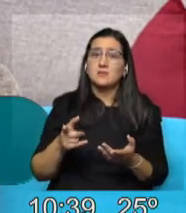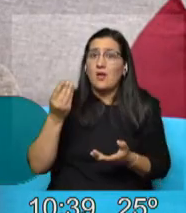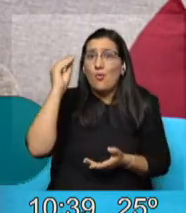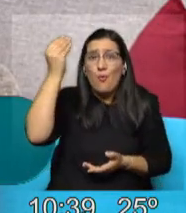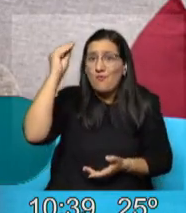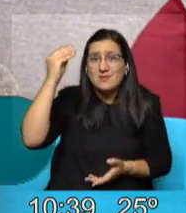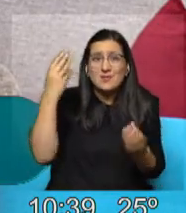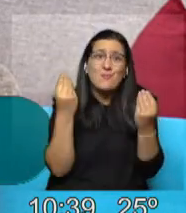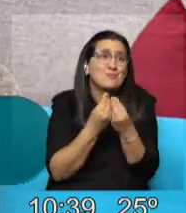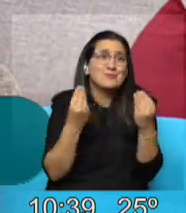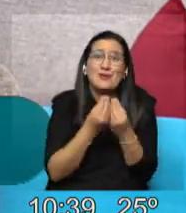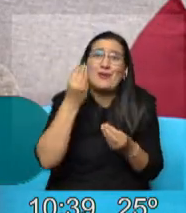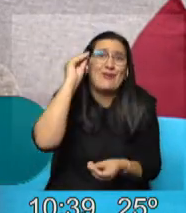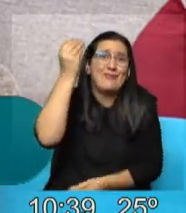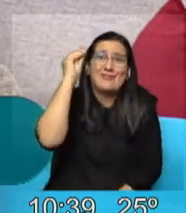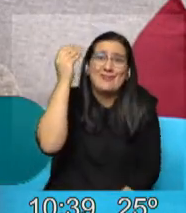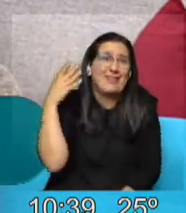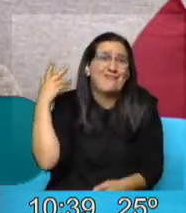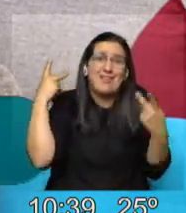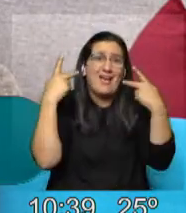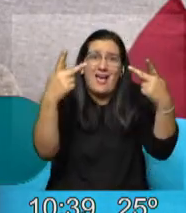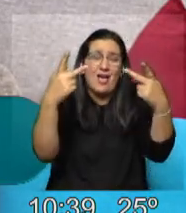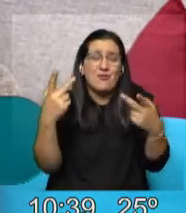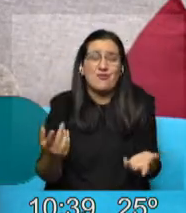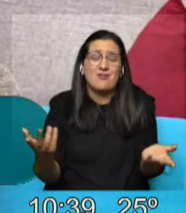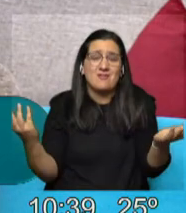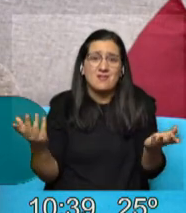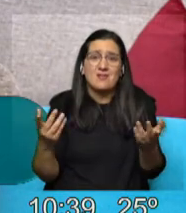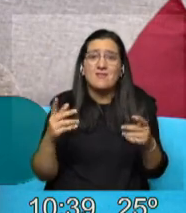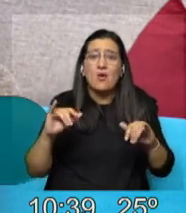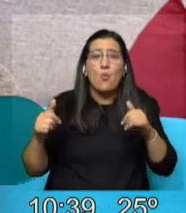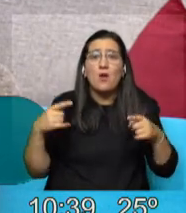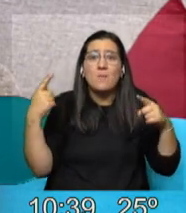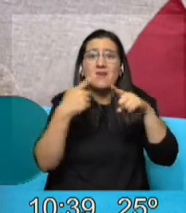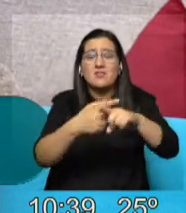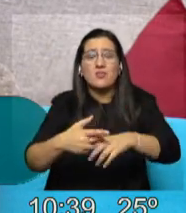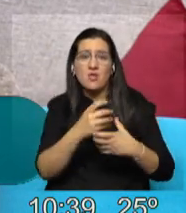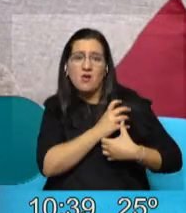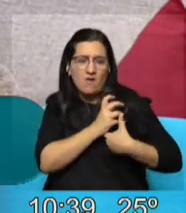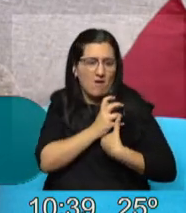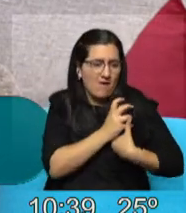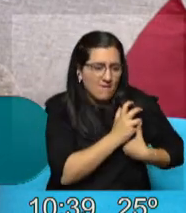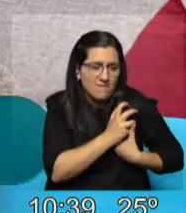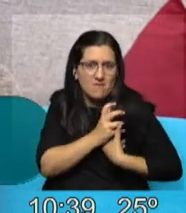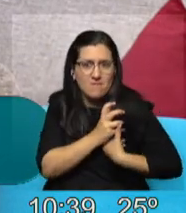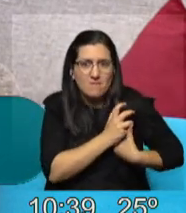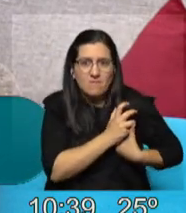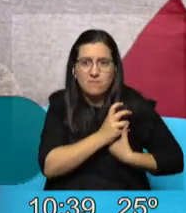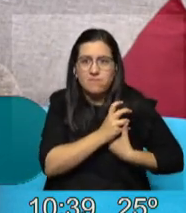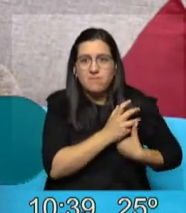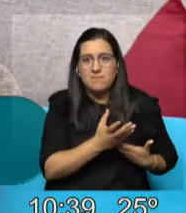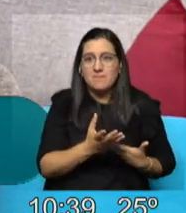claro, un montón de gurises, un de puñado niños, de gurises que iban a jugar un partido de rugby del otro lado de la cordillera. Era así de